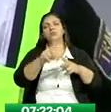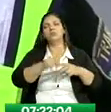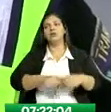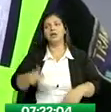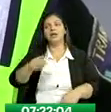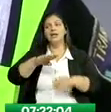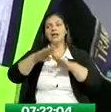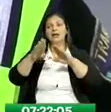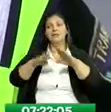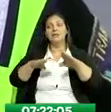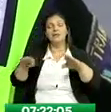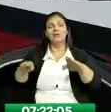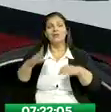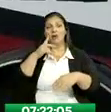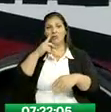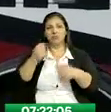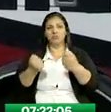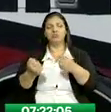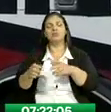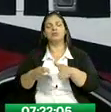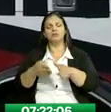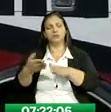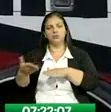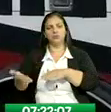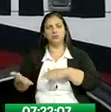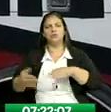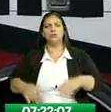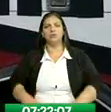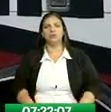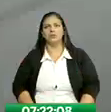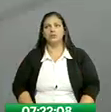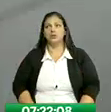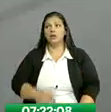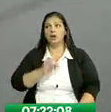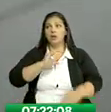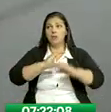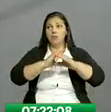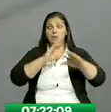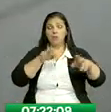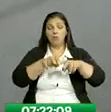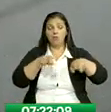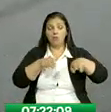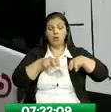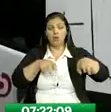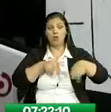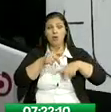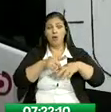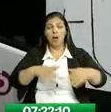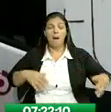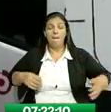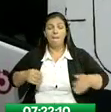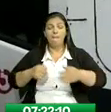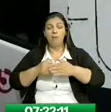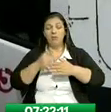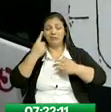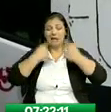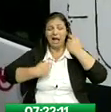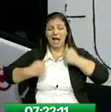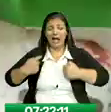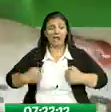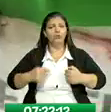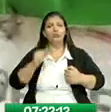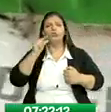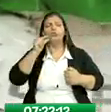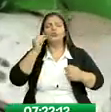conductor del bus, se desconoce. Los pasajeros del colectivo, pese al fuerte choque, no sufrieron más que pequeñas heridas y golpes leves en sus cuerpos.